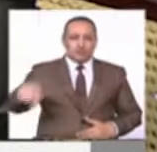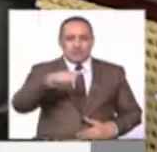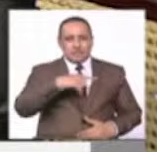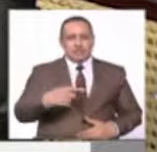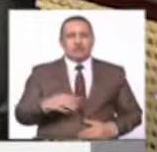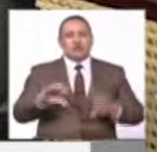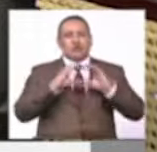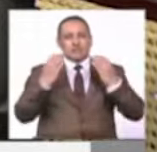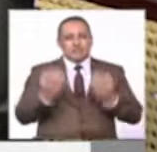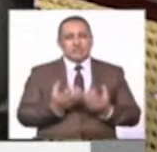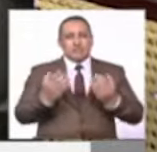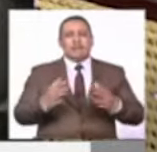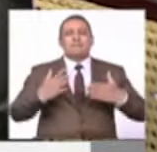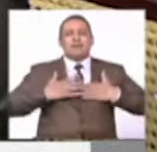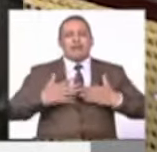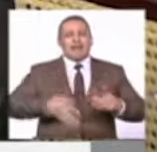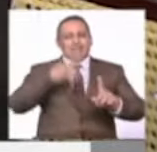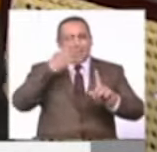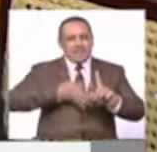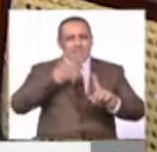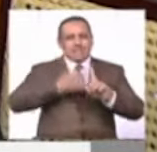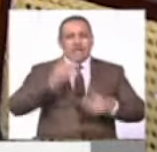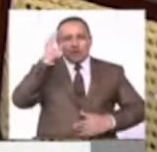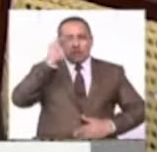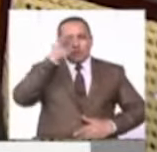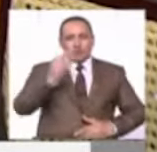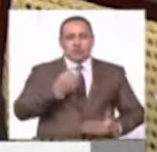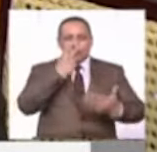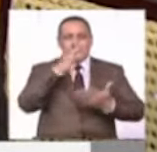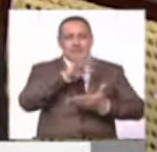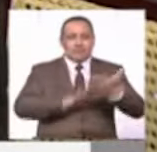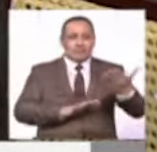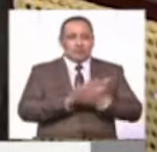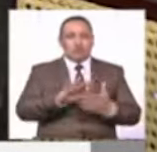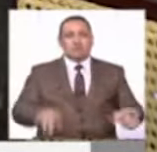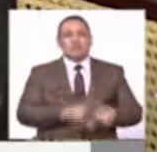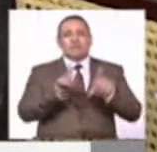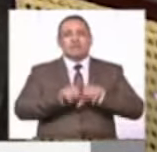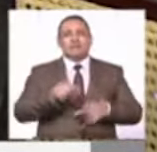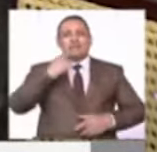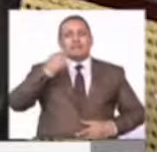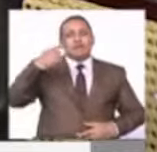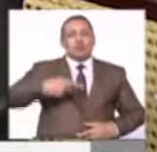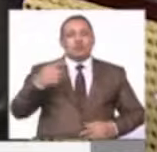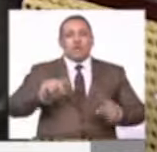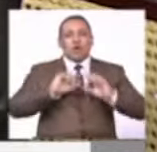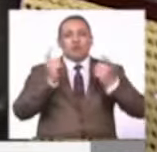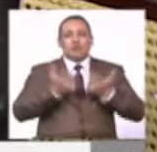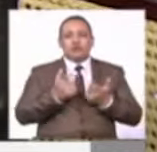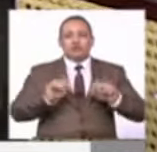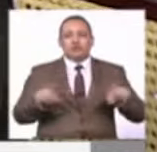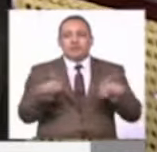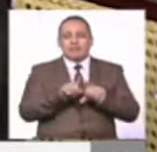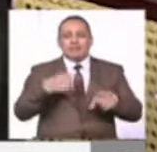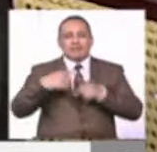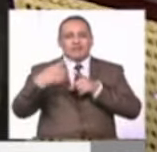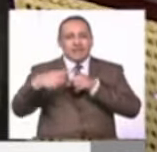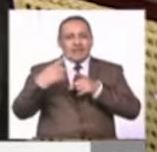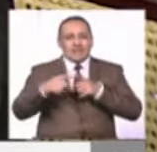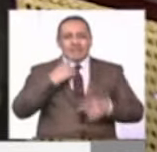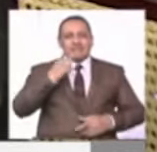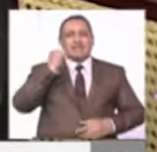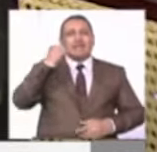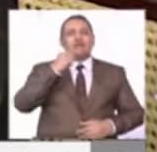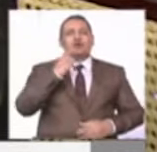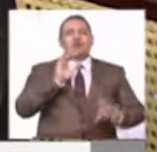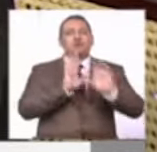congresistas para analizar si la opinión contenida en el informe de la subcomisión de acusaciones constitucionales